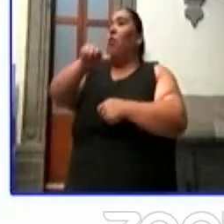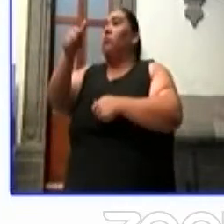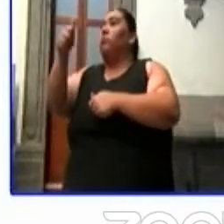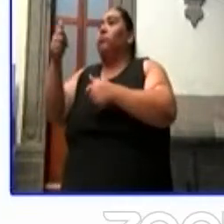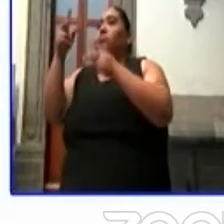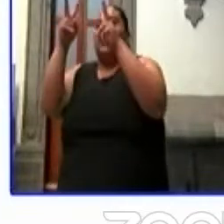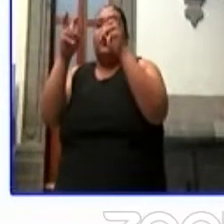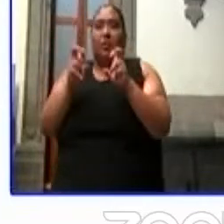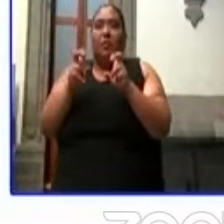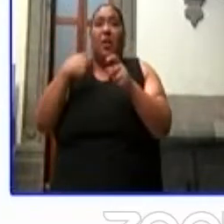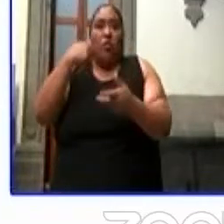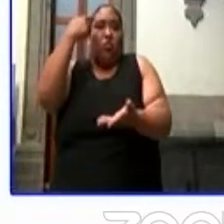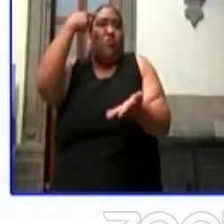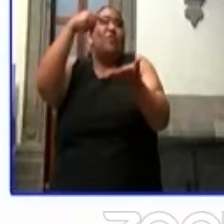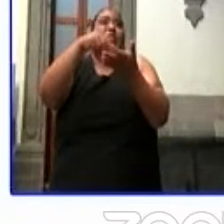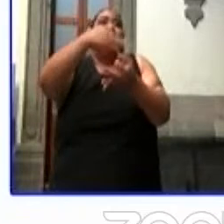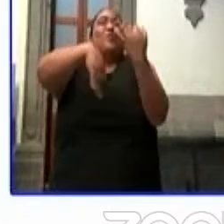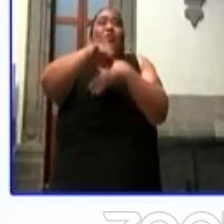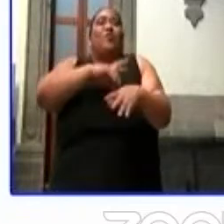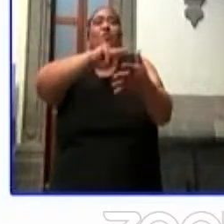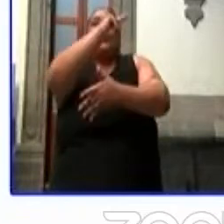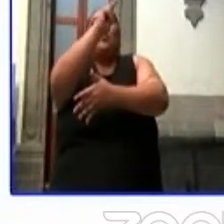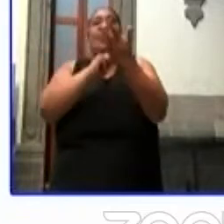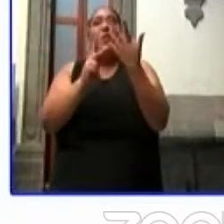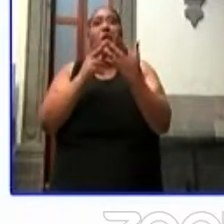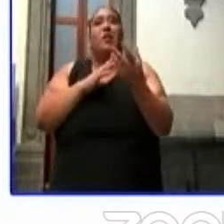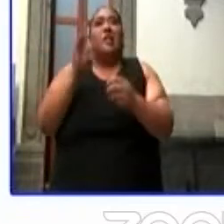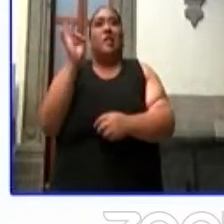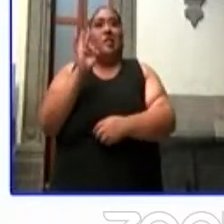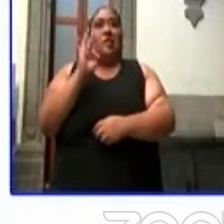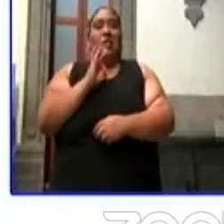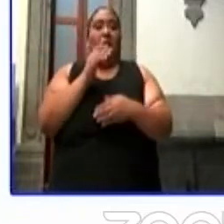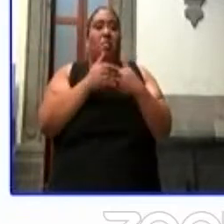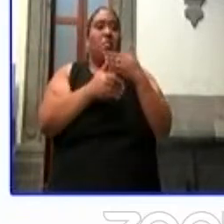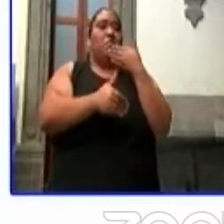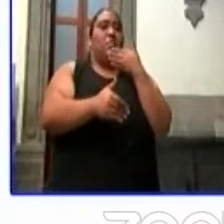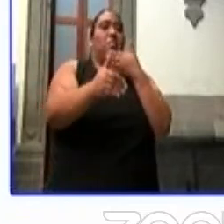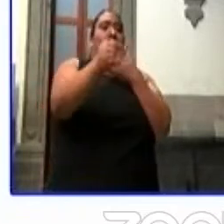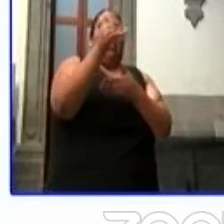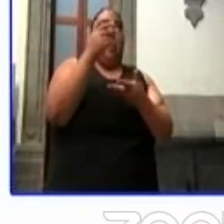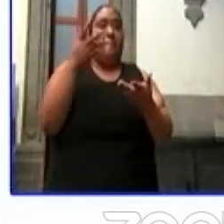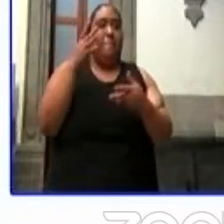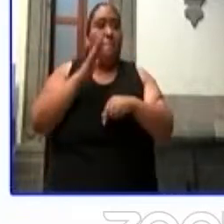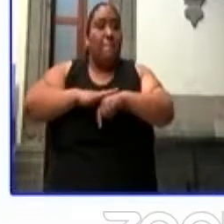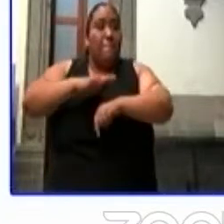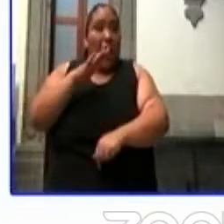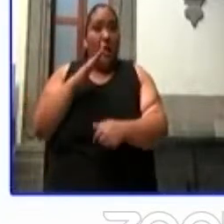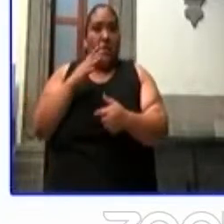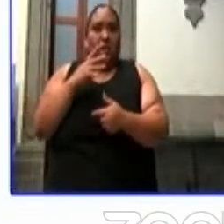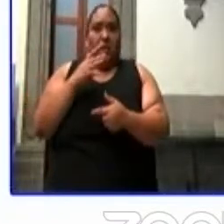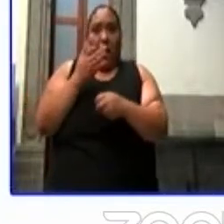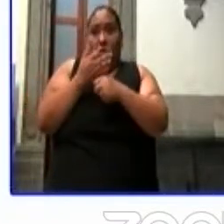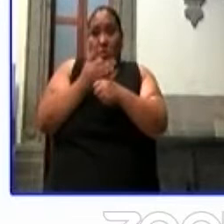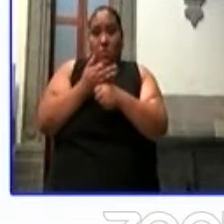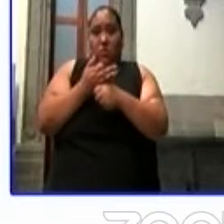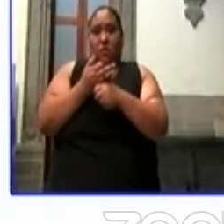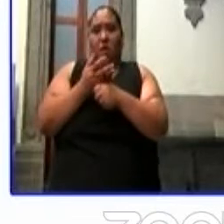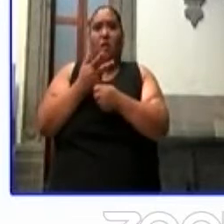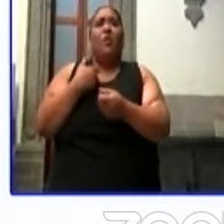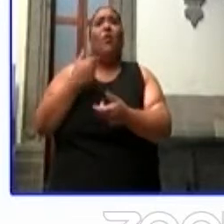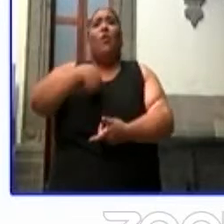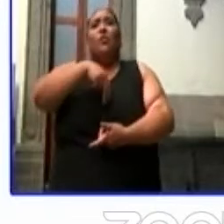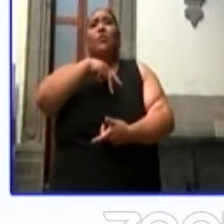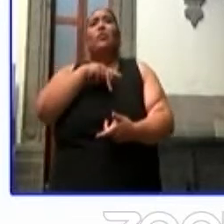plan, pues a lo mejor ya no va a hacer mucho eco en este momento. Y justo por eso es que les tenemos aquí reunidos, porque